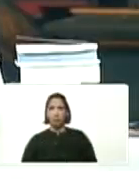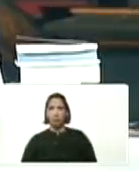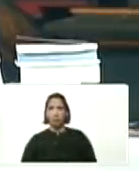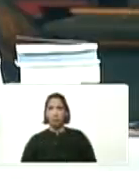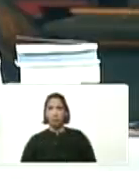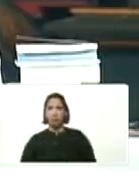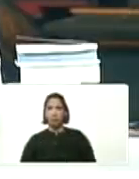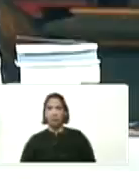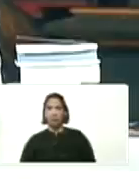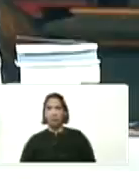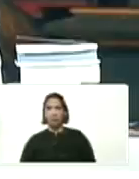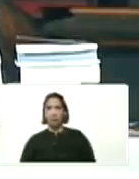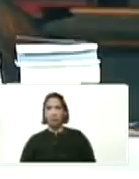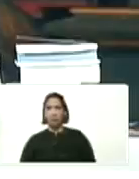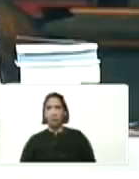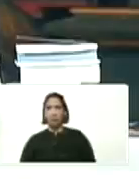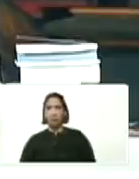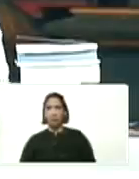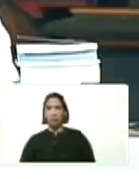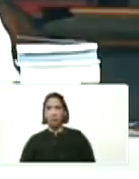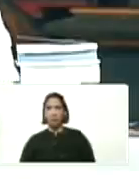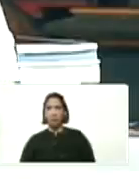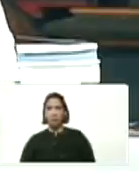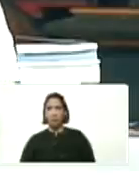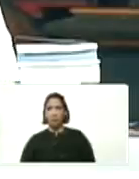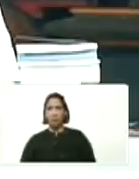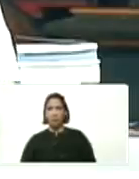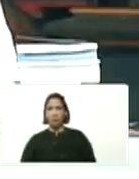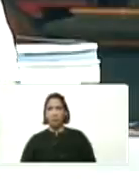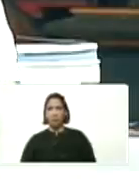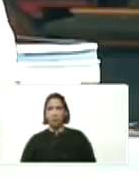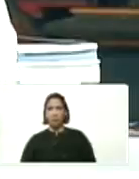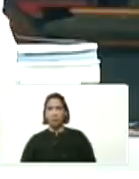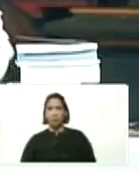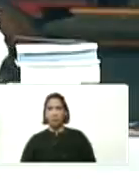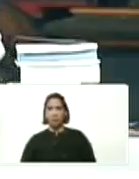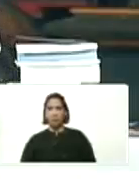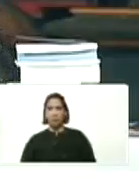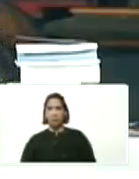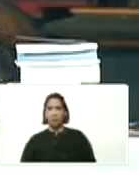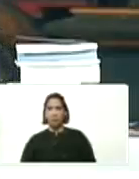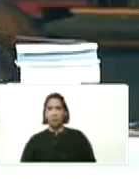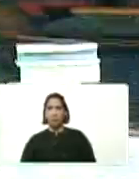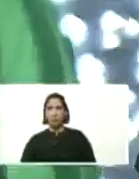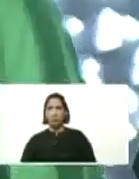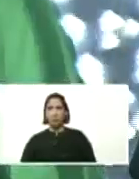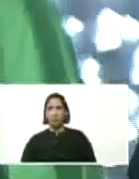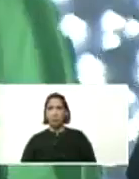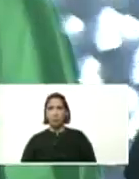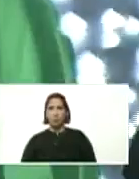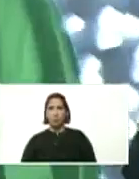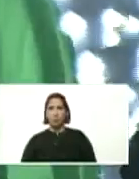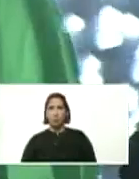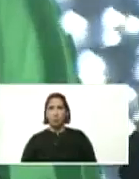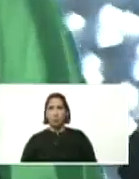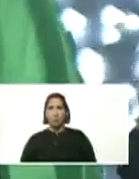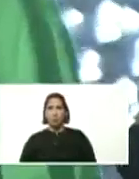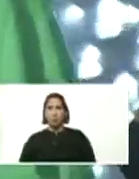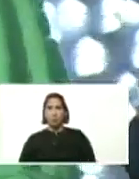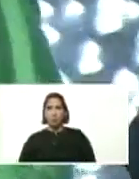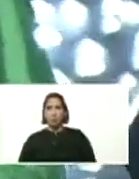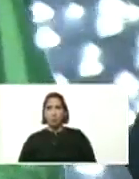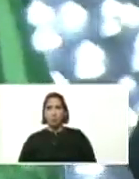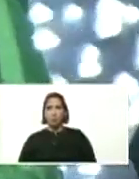Bueno, creo que este es el programa más largo que yo he hecho como